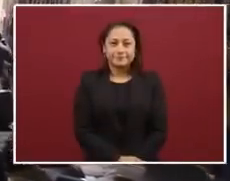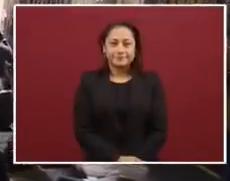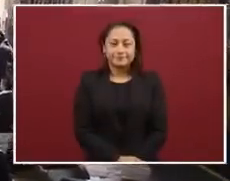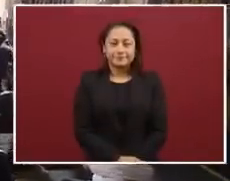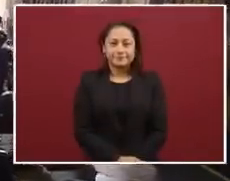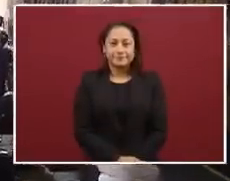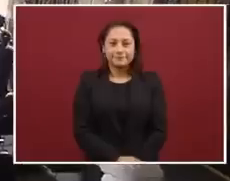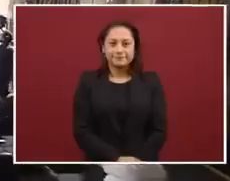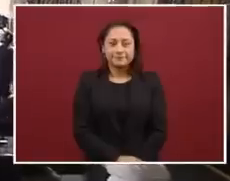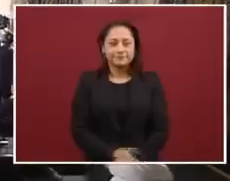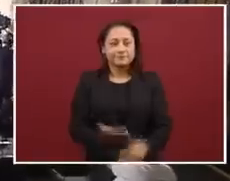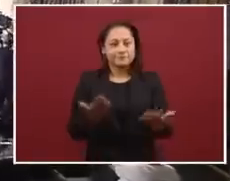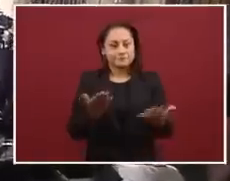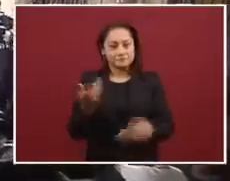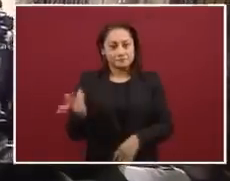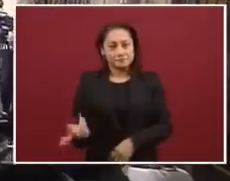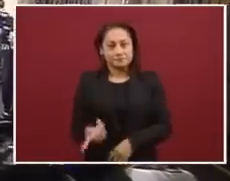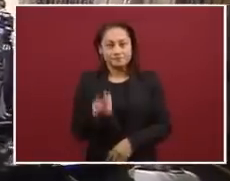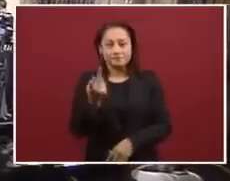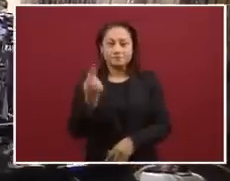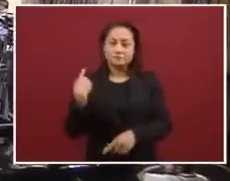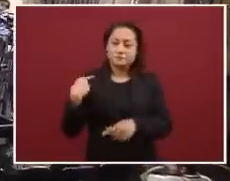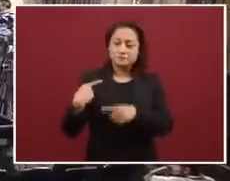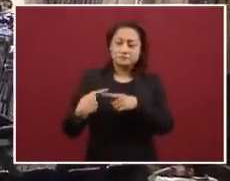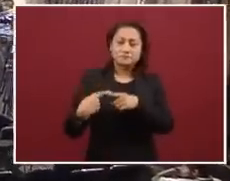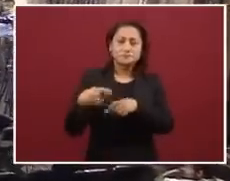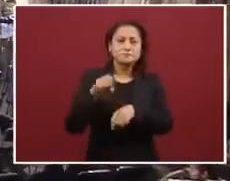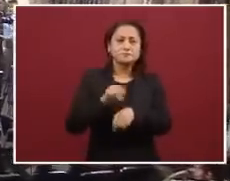¿Cómo les trató la semana?